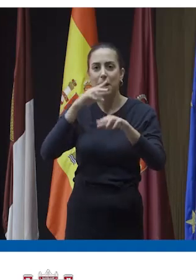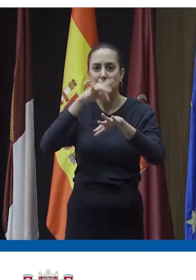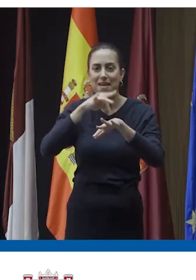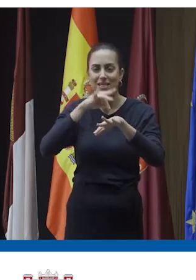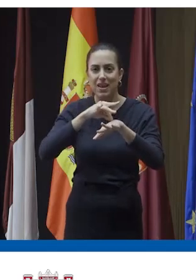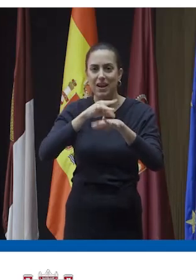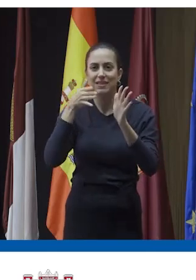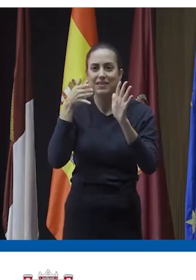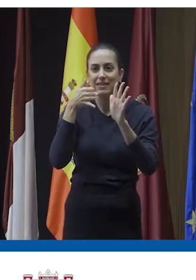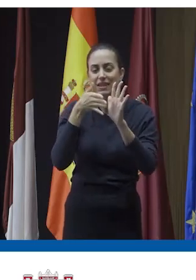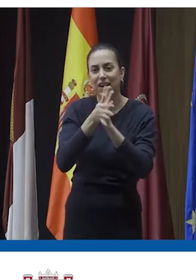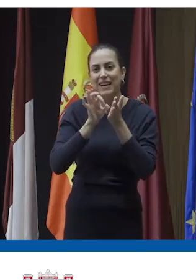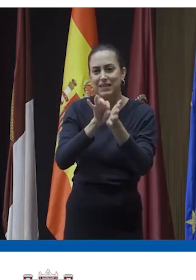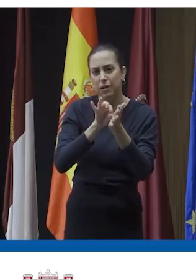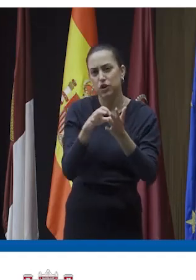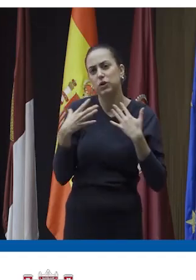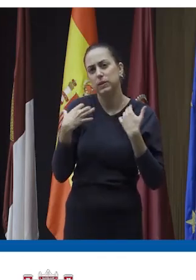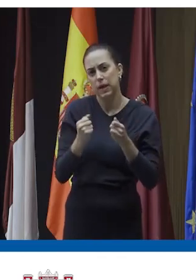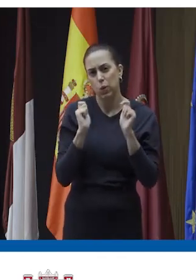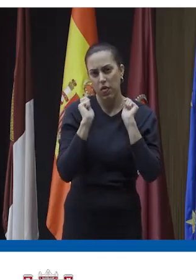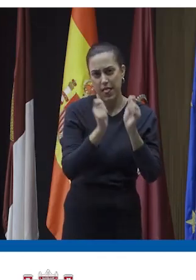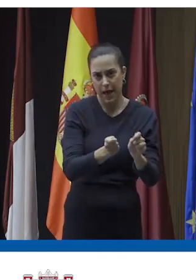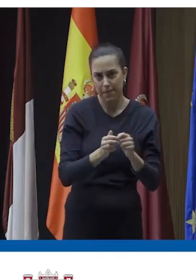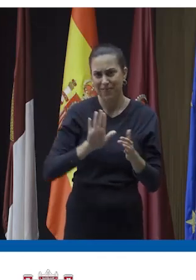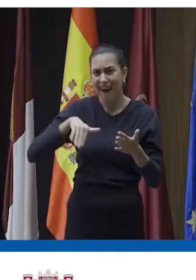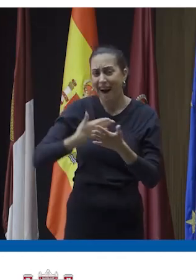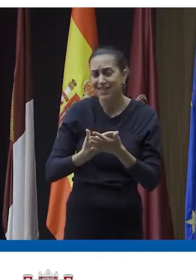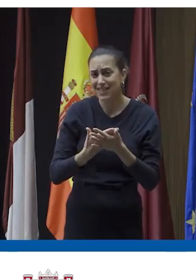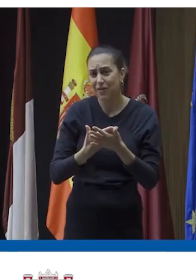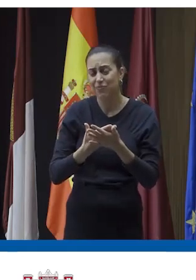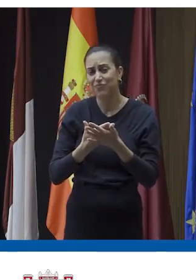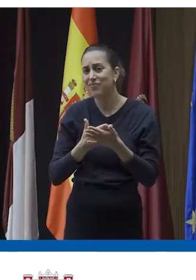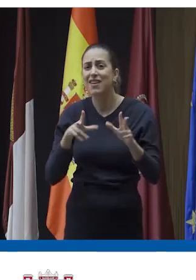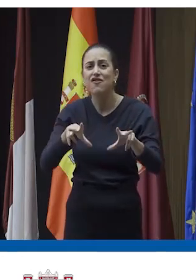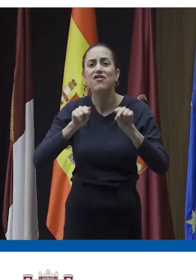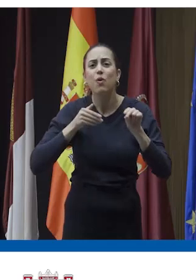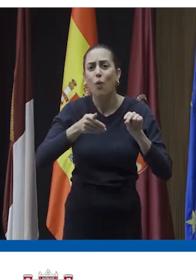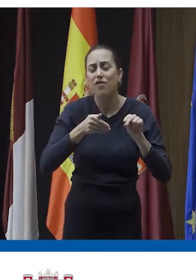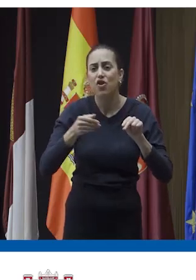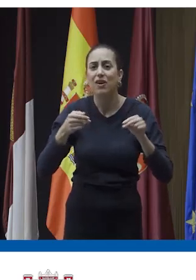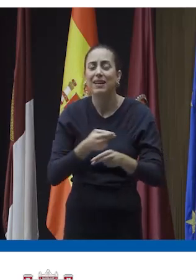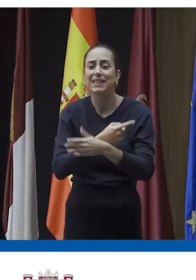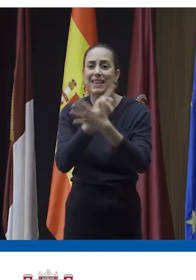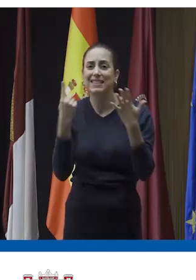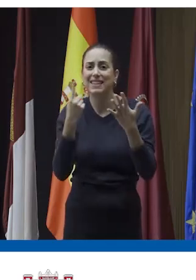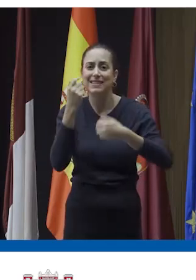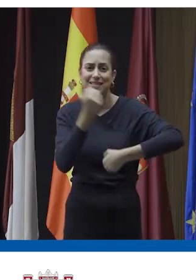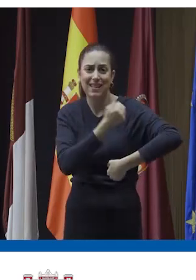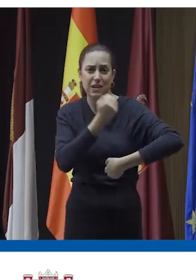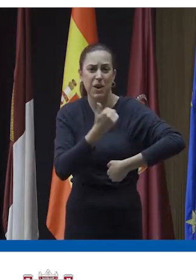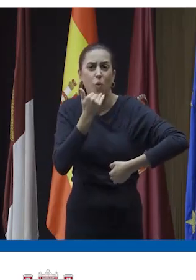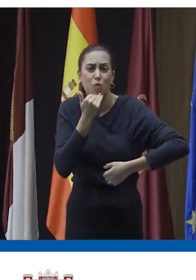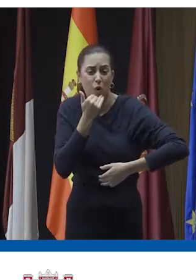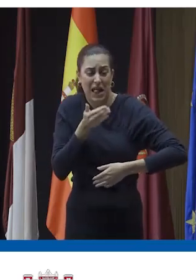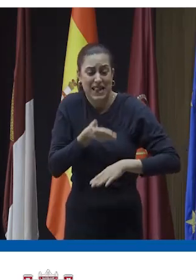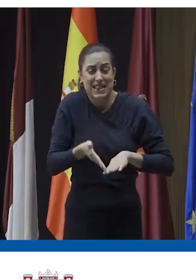de la salud y que nos llevará hasta el próximo 16 de diciembre, justo antes de irnos de vacaciones de